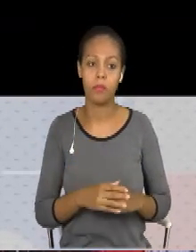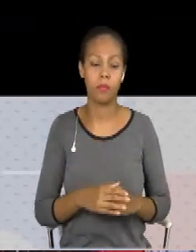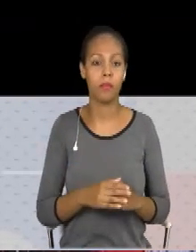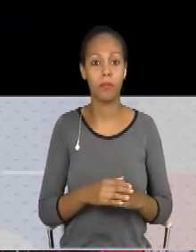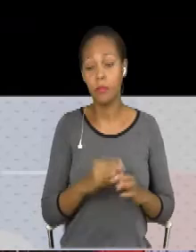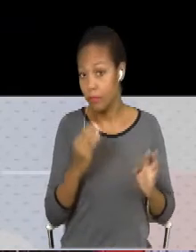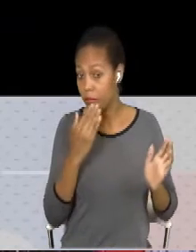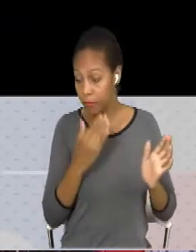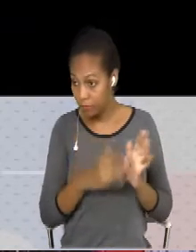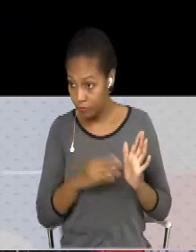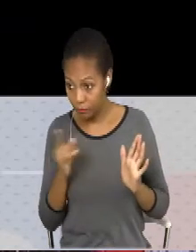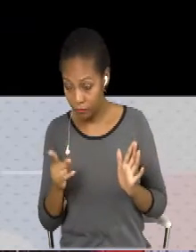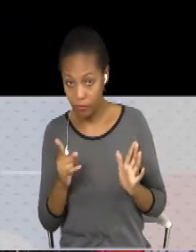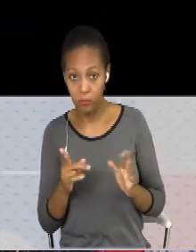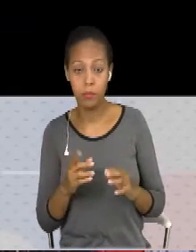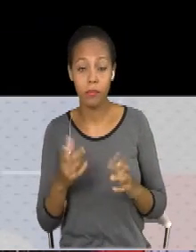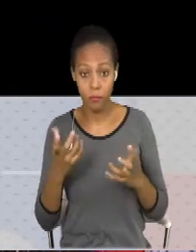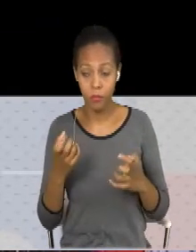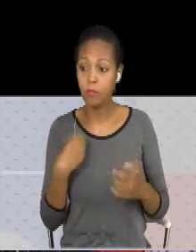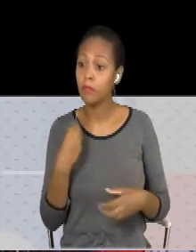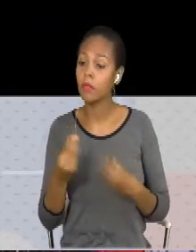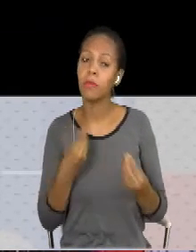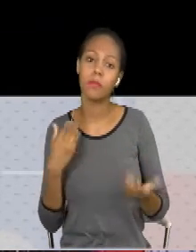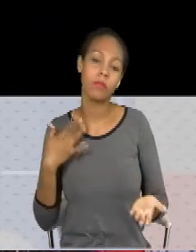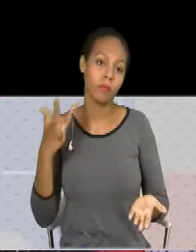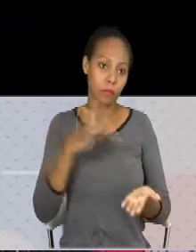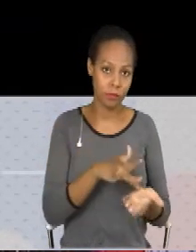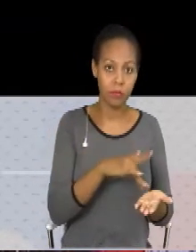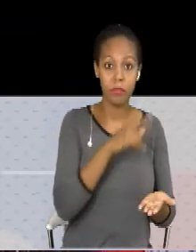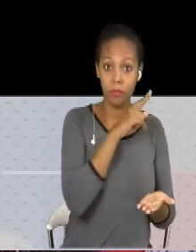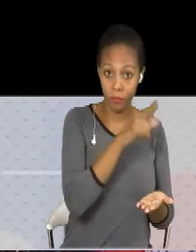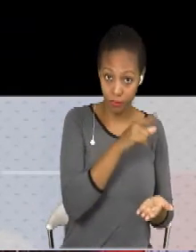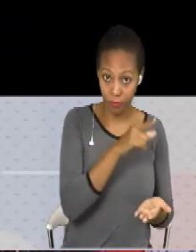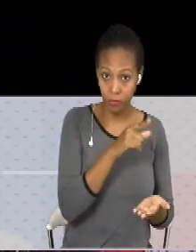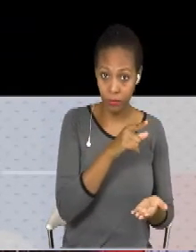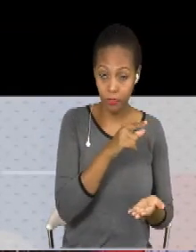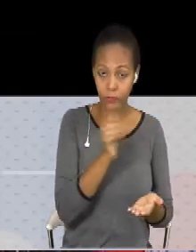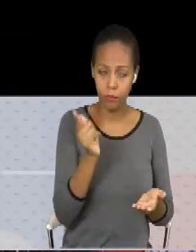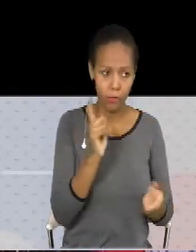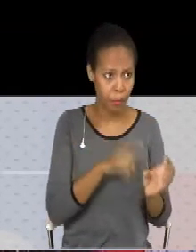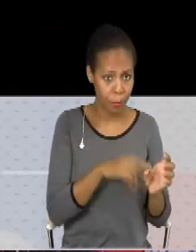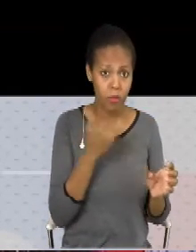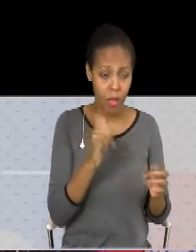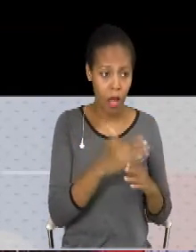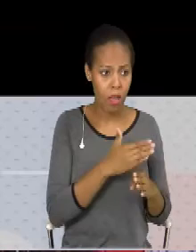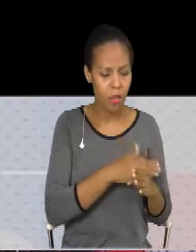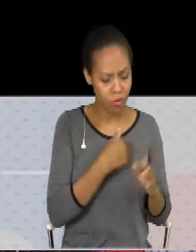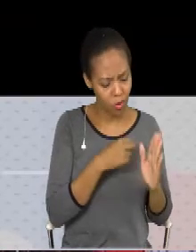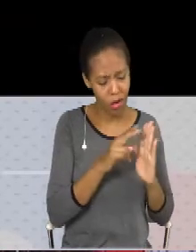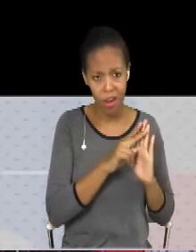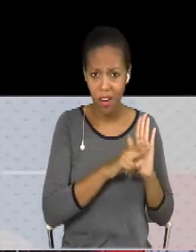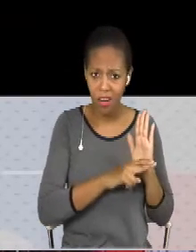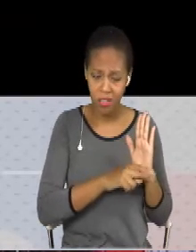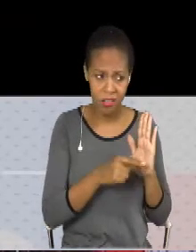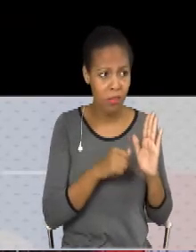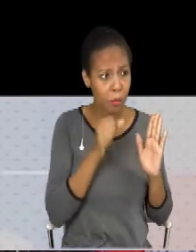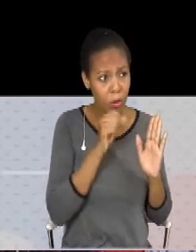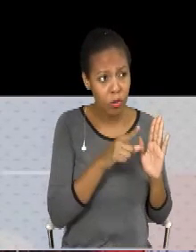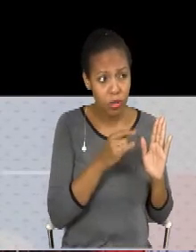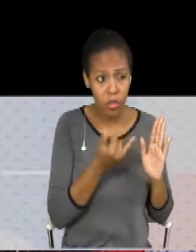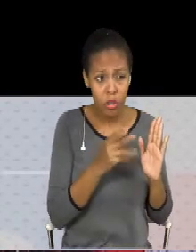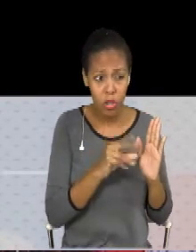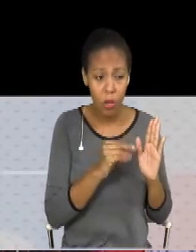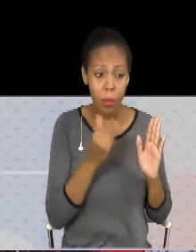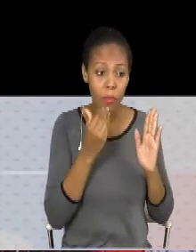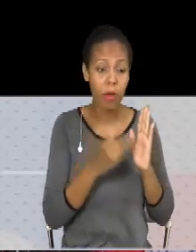usted poder hacer efectivo esto, debe acercarse a una caja de compensación y pues cumplir unos requisitos mínimos. Dentro de esos está pues